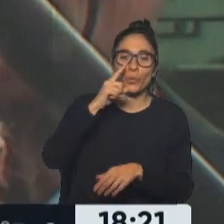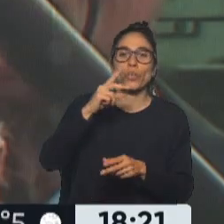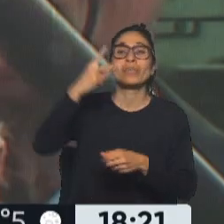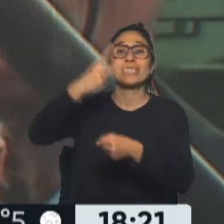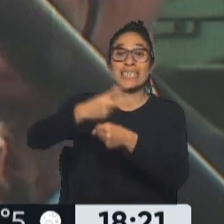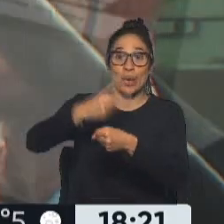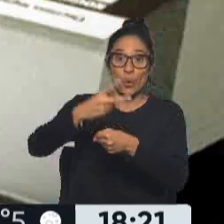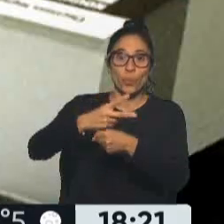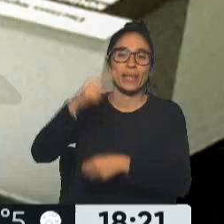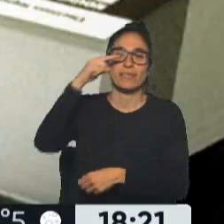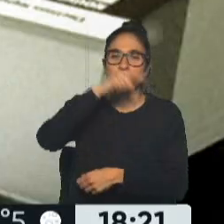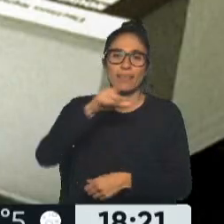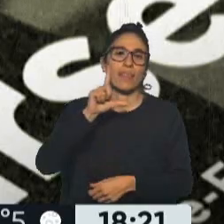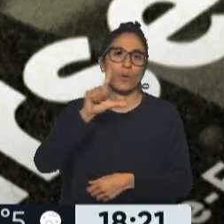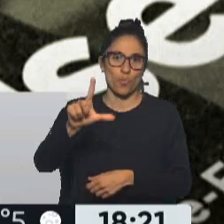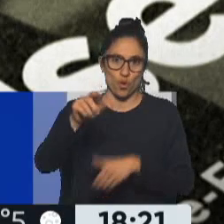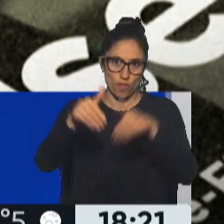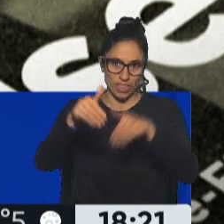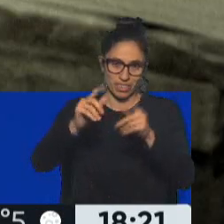Informe especial.